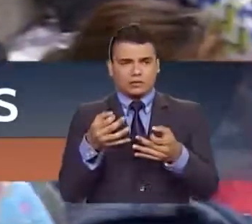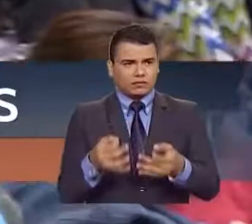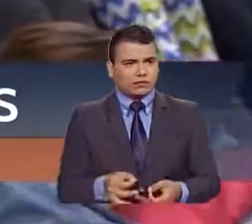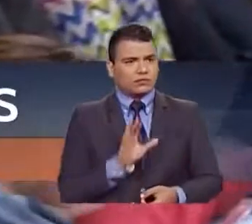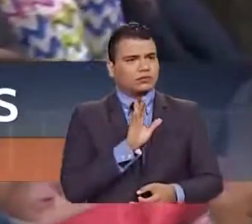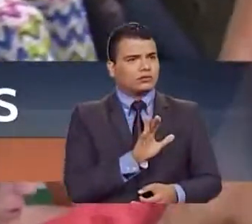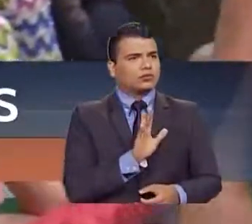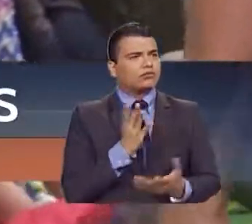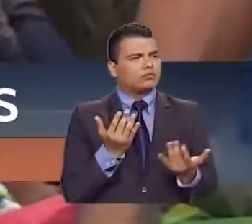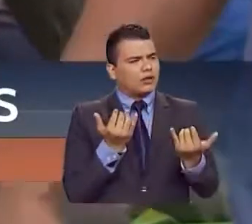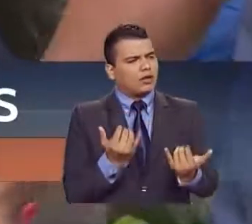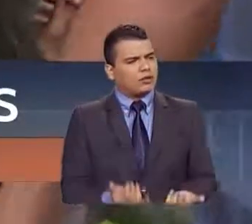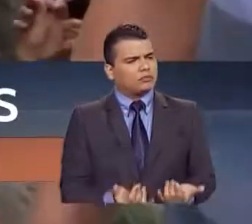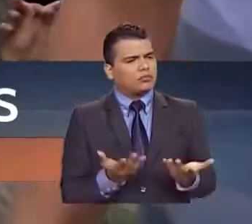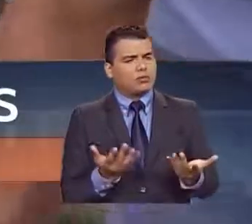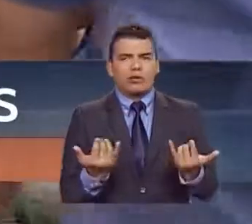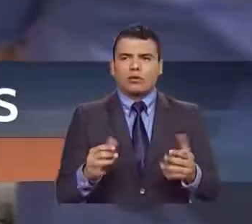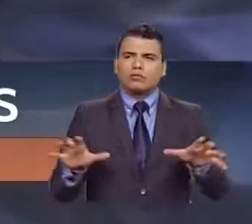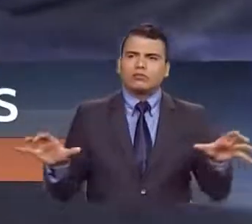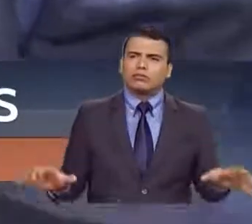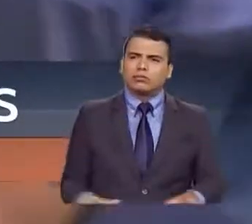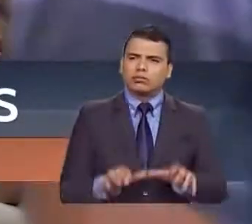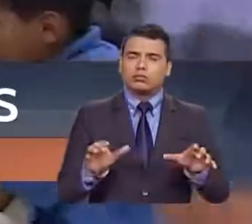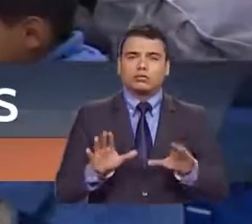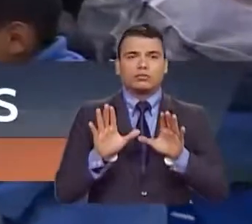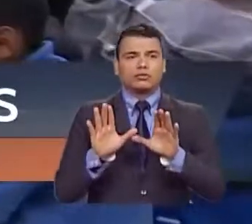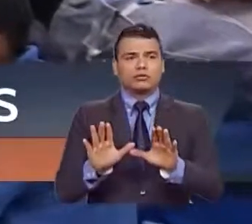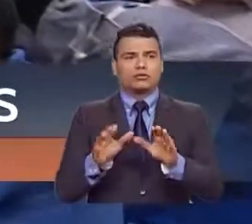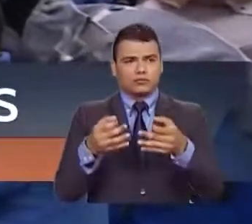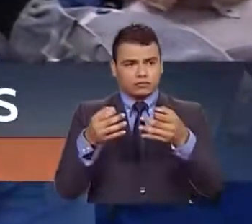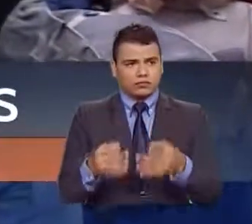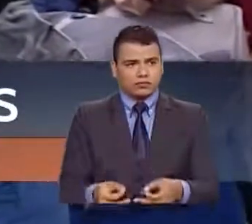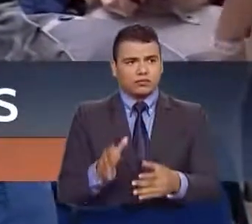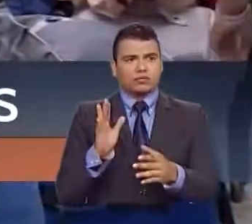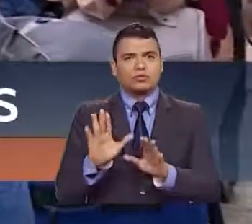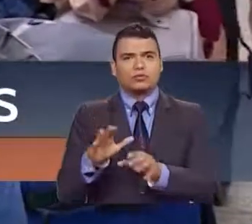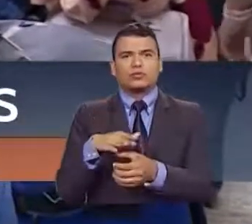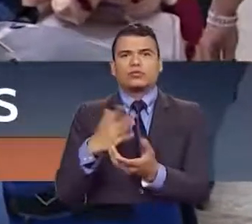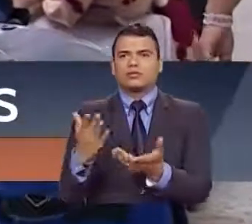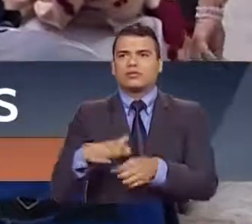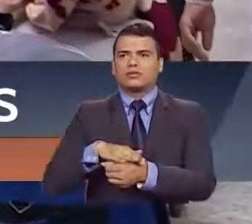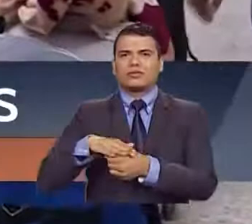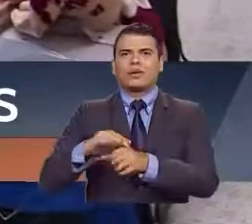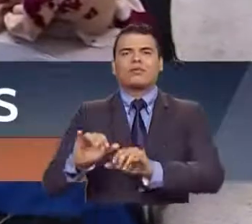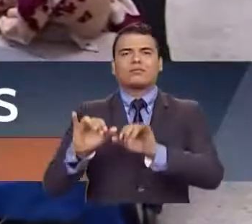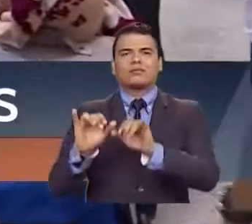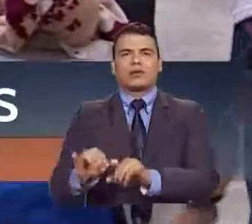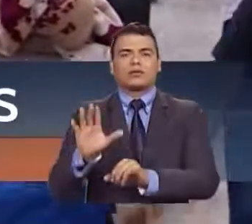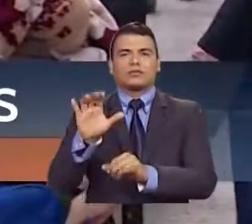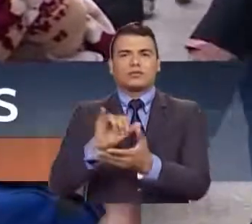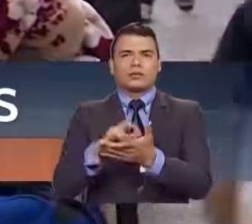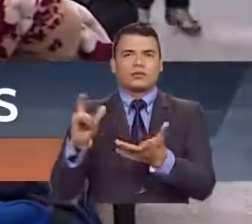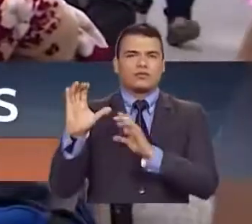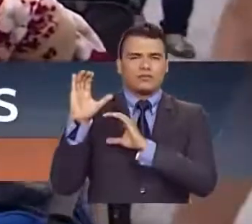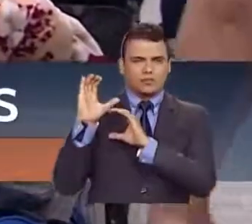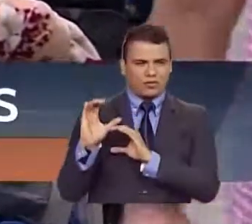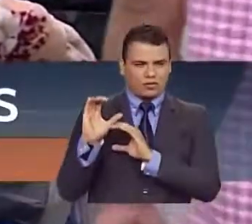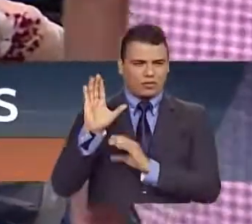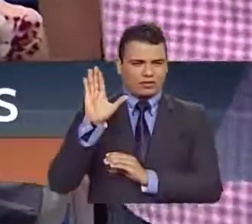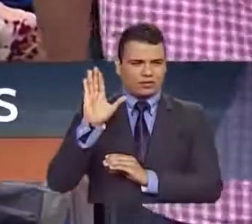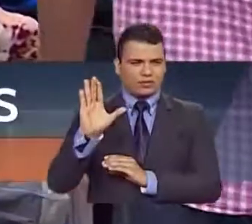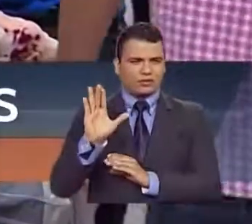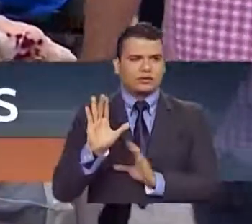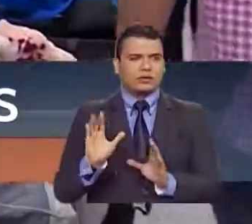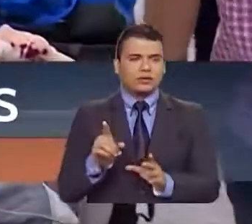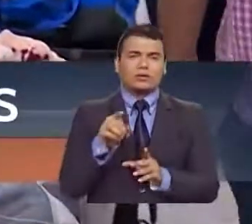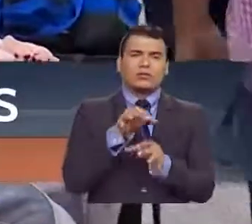momento? En estos momentos la operación hacia el sur del país está suspendida por el caso del bloqueo que tenemos en Popayán y otros